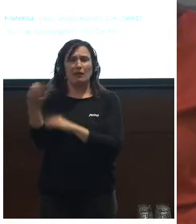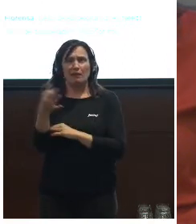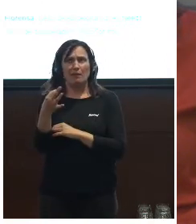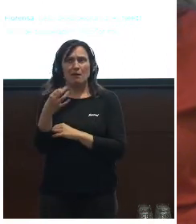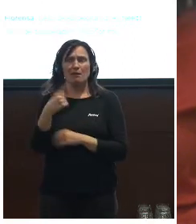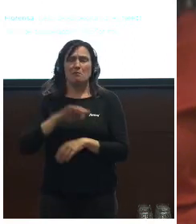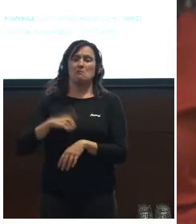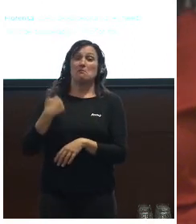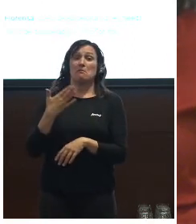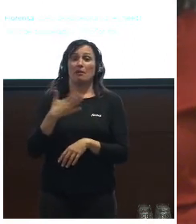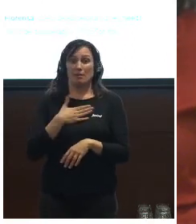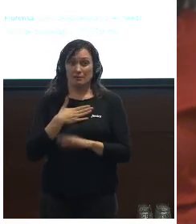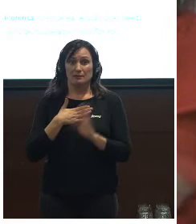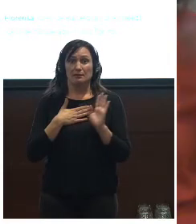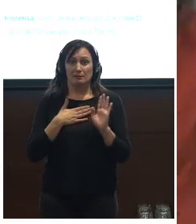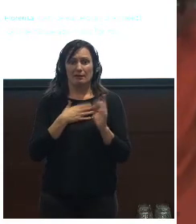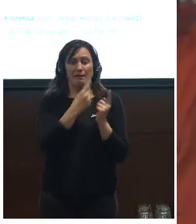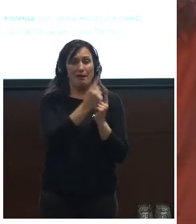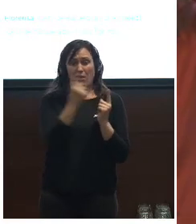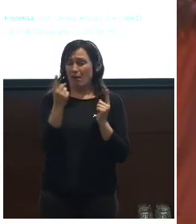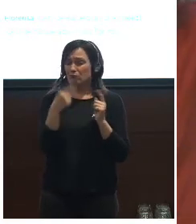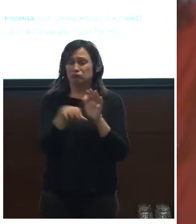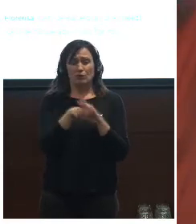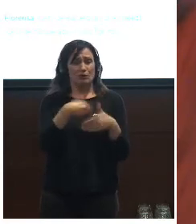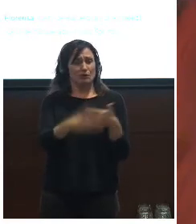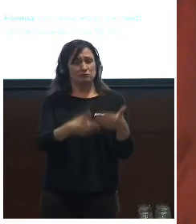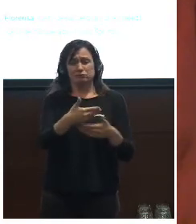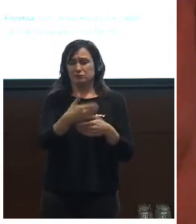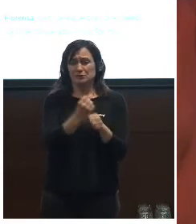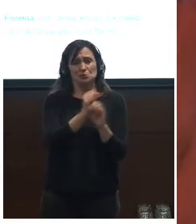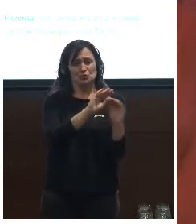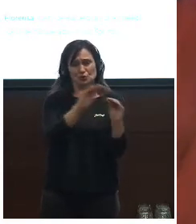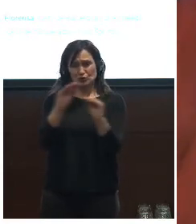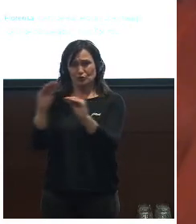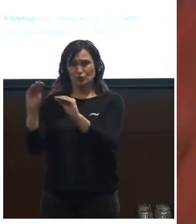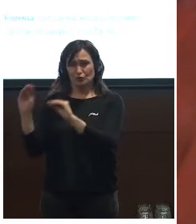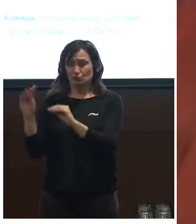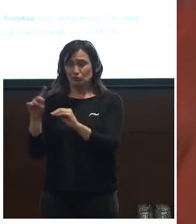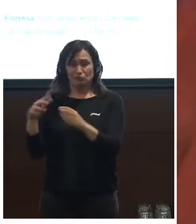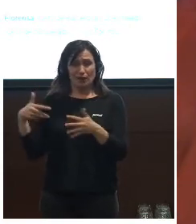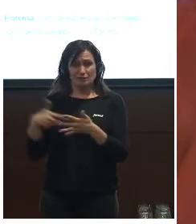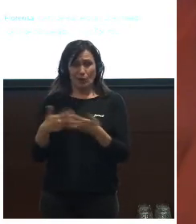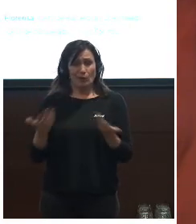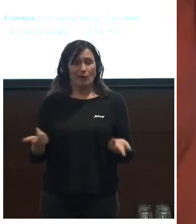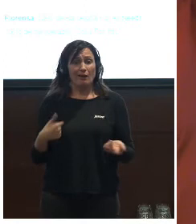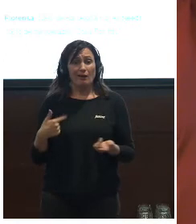siguiente, mañana, cada uno a seguir haciendo lo que hemos hecho hasta el momento, que cada